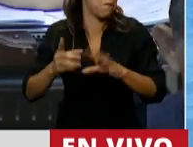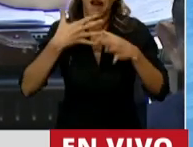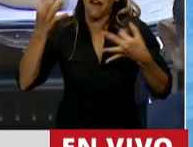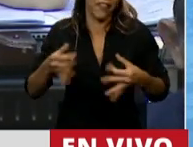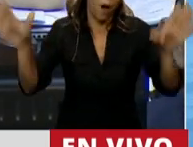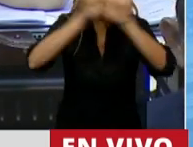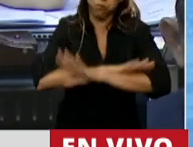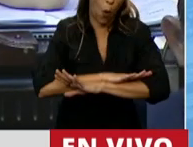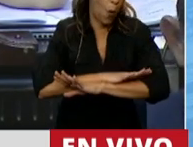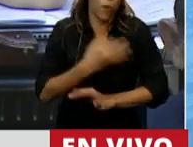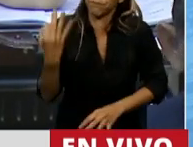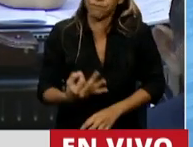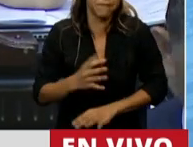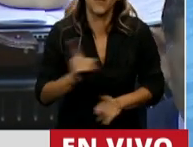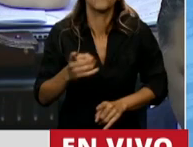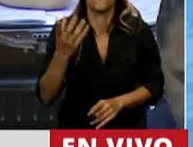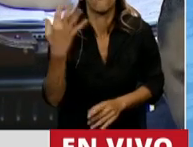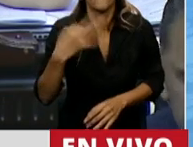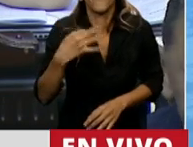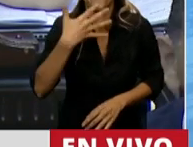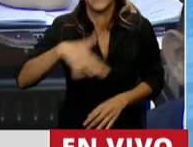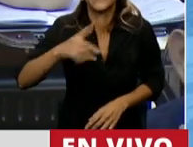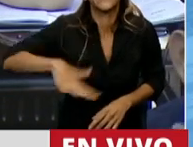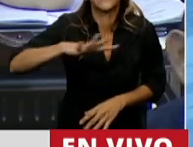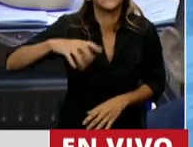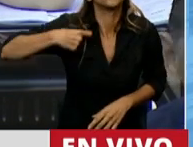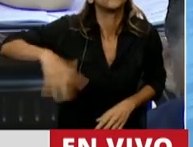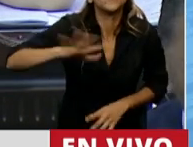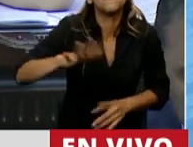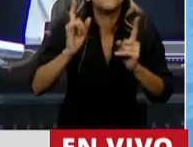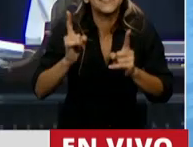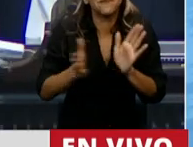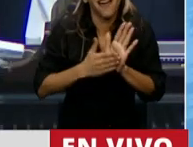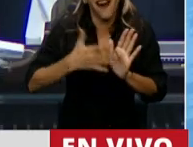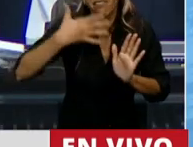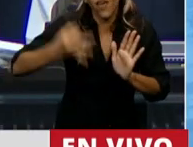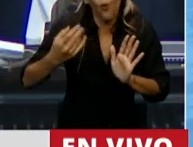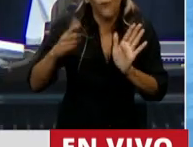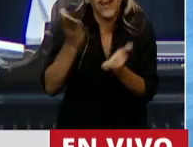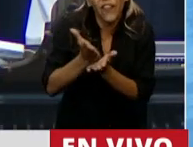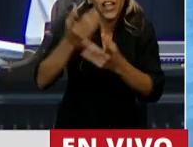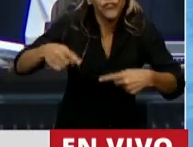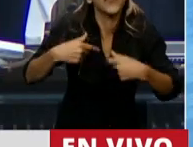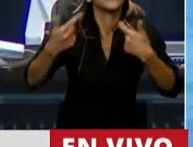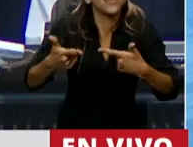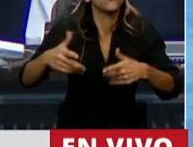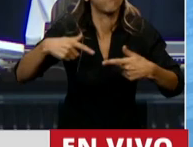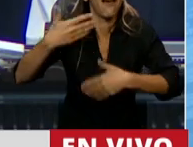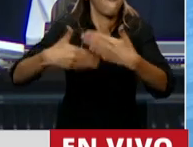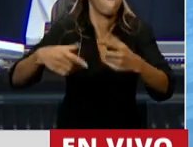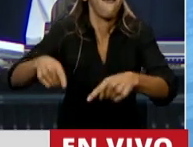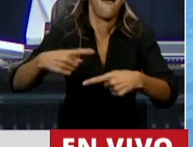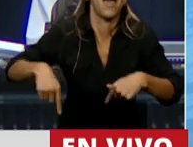y se equivoca profundamente porque no entiende que la evolución social y la garantía de derechos es una construcción colectiva